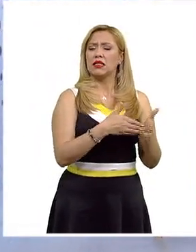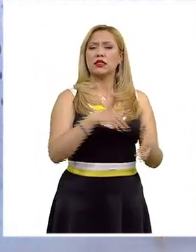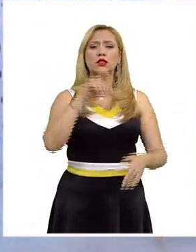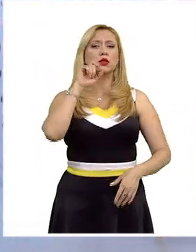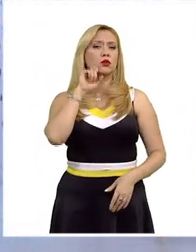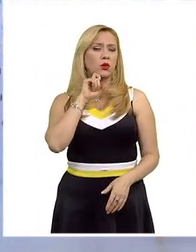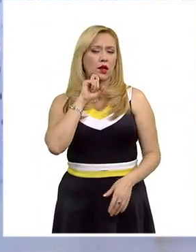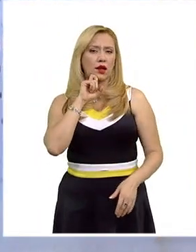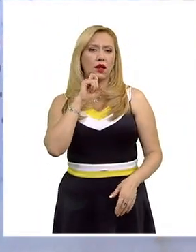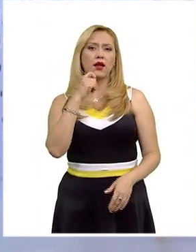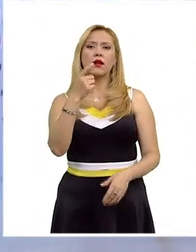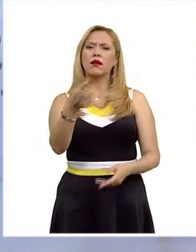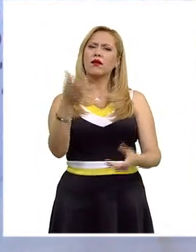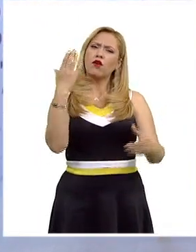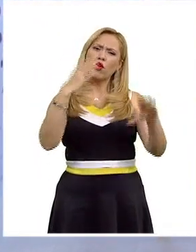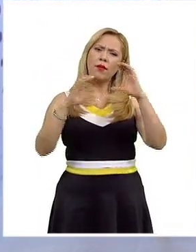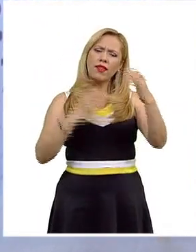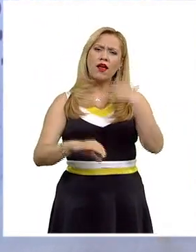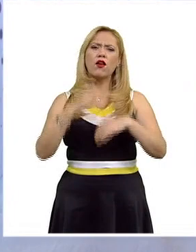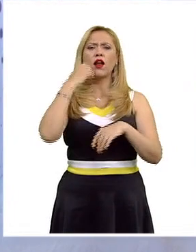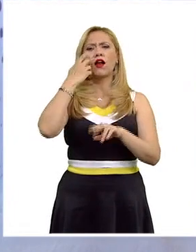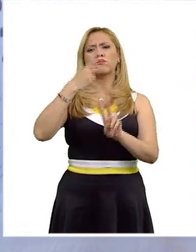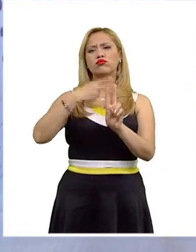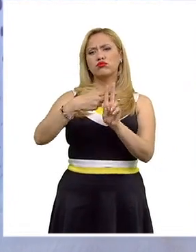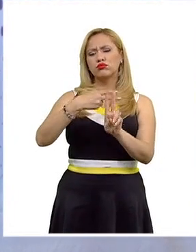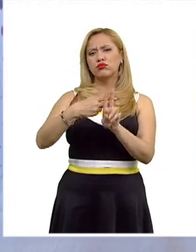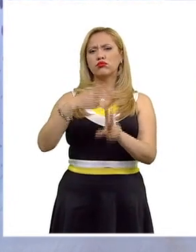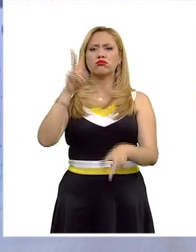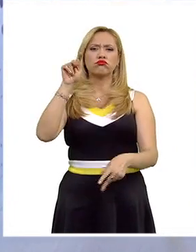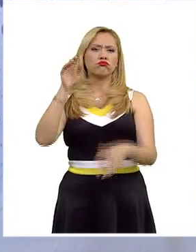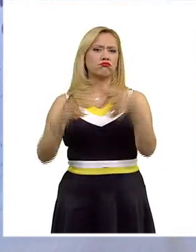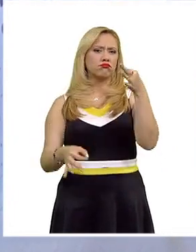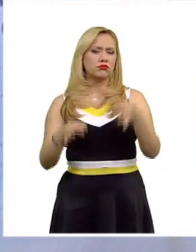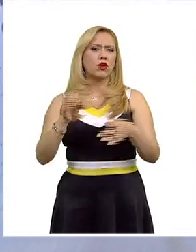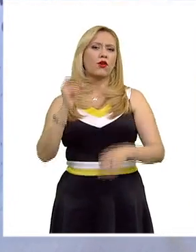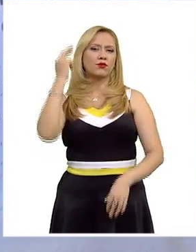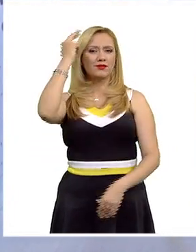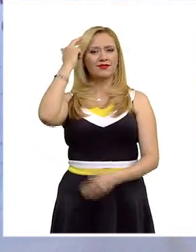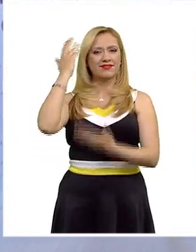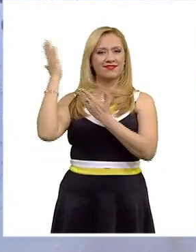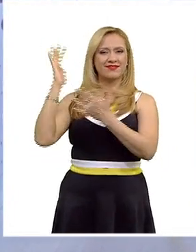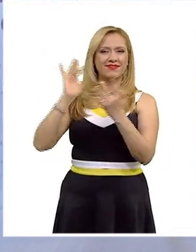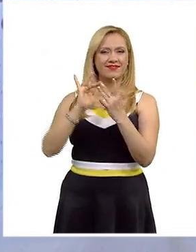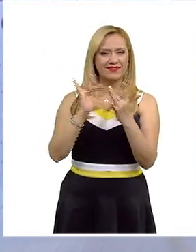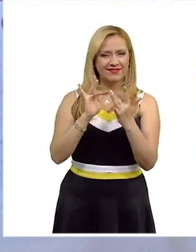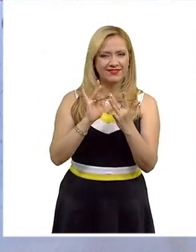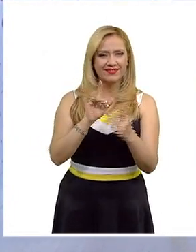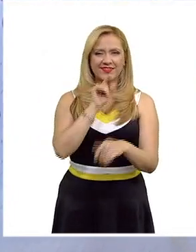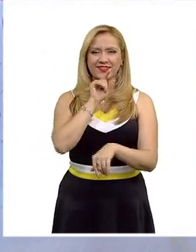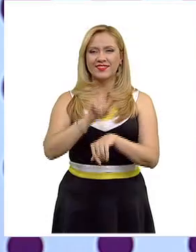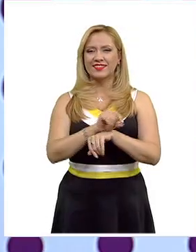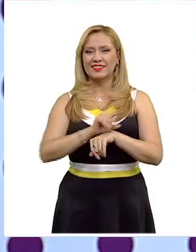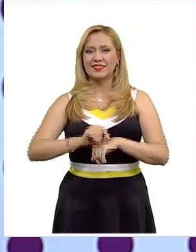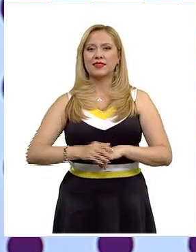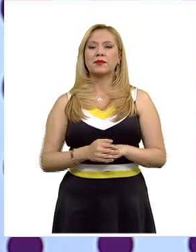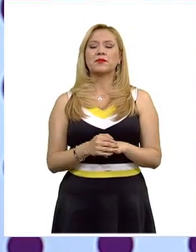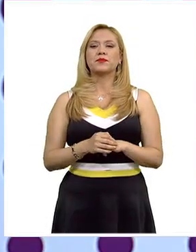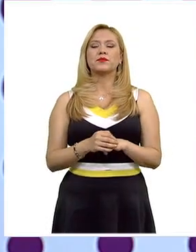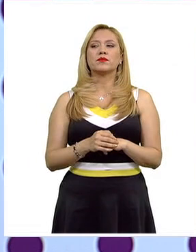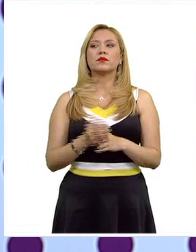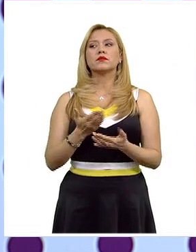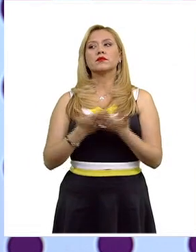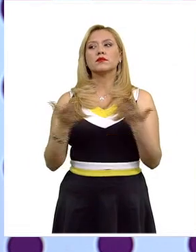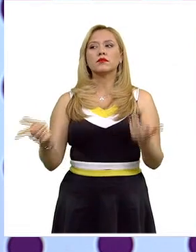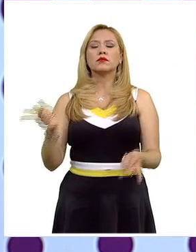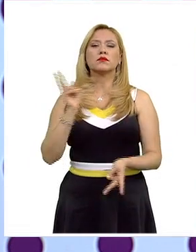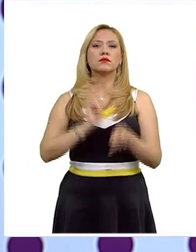sus comentarios a #JusticiaTV o a mi cuenta de Twitter, rniembro1. Quisiera retomar la conversación con Raquel. Nos estábamos platicando